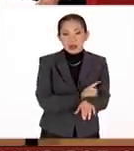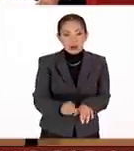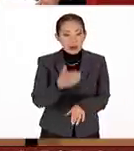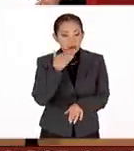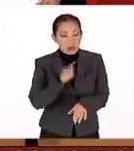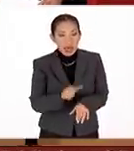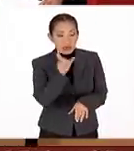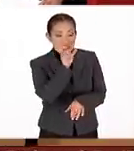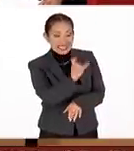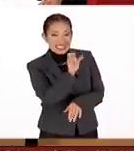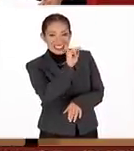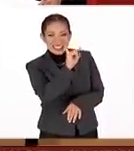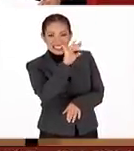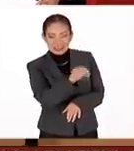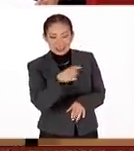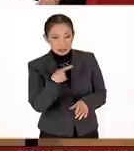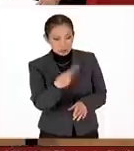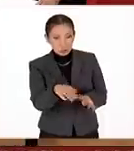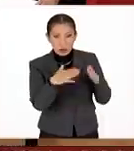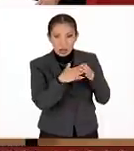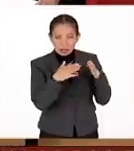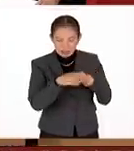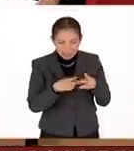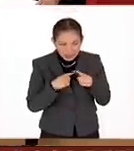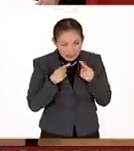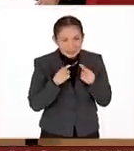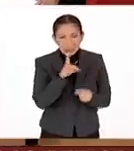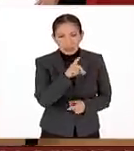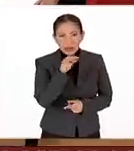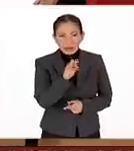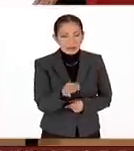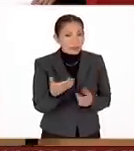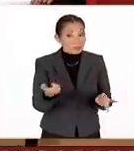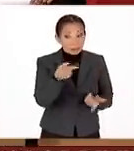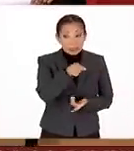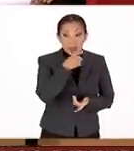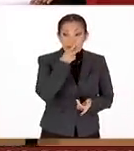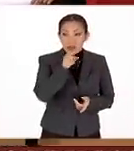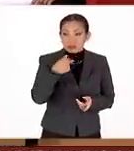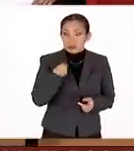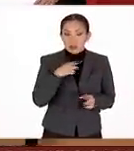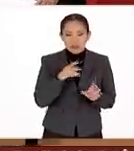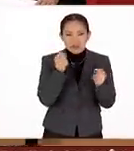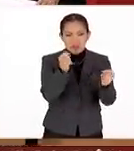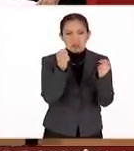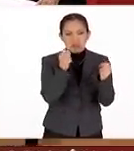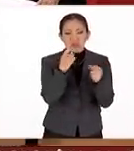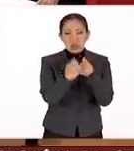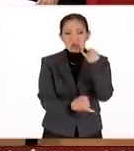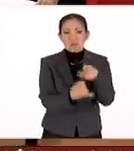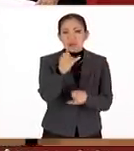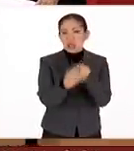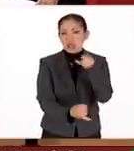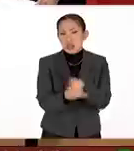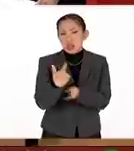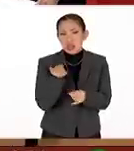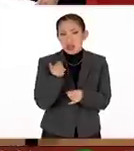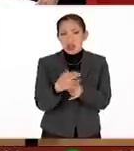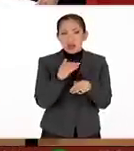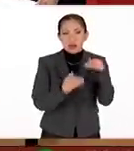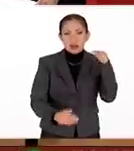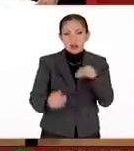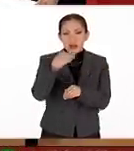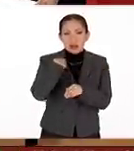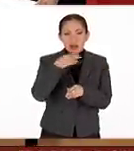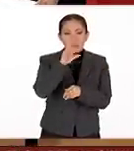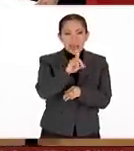tener en su credencial de elector el domicilio del del Distrito Federal ella dice me brinco al tribunal electoral del Distrito Federal me voy al tribunal